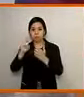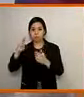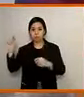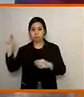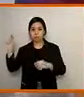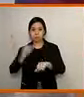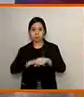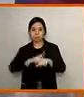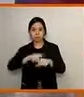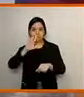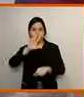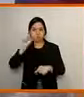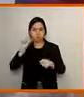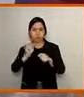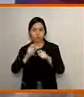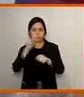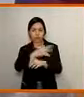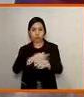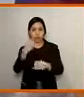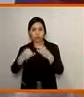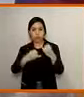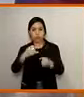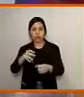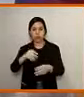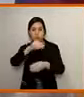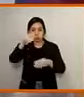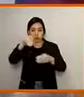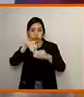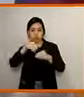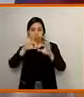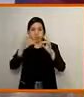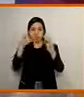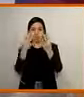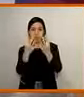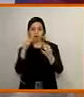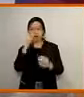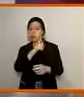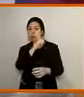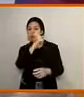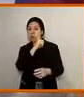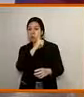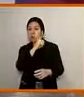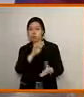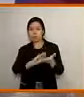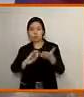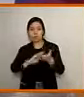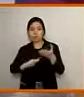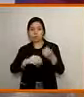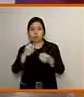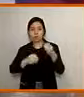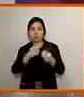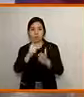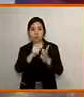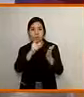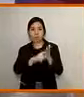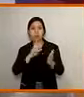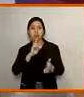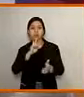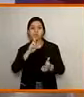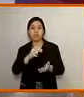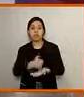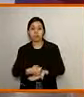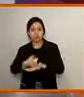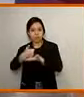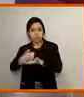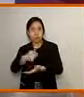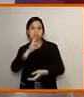3 en punto de la tarde. Jugadores, no duden más en formar parte de nuestra familia Loto comprando sus loterías legales que de verdad le